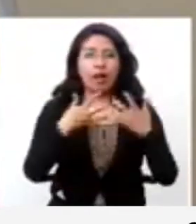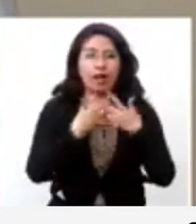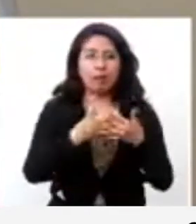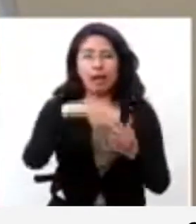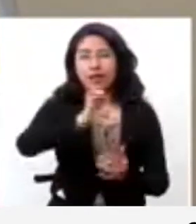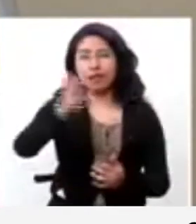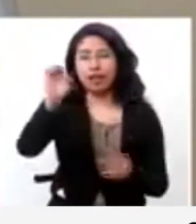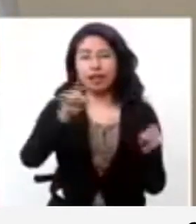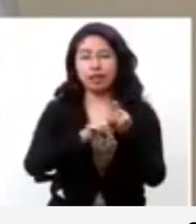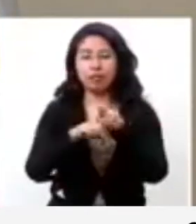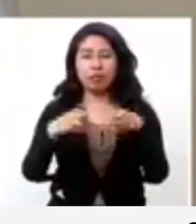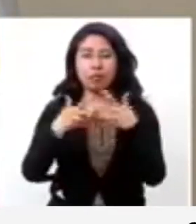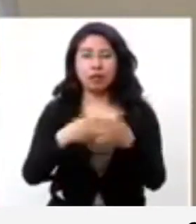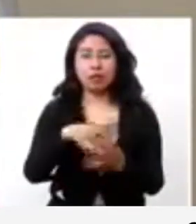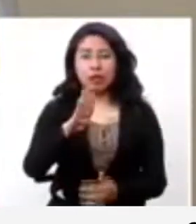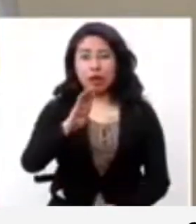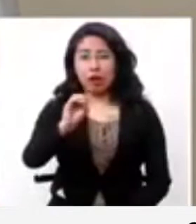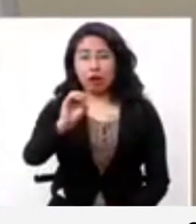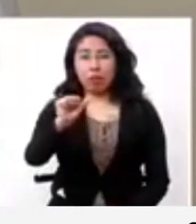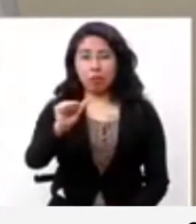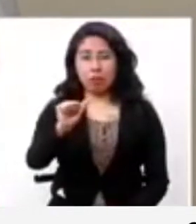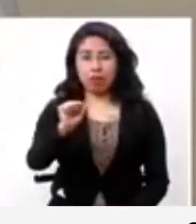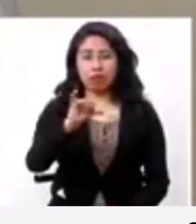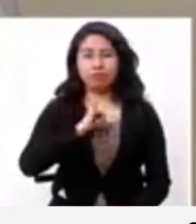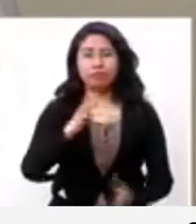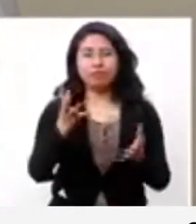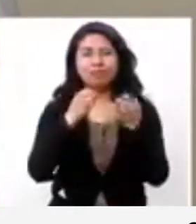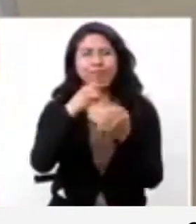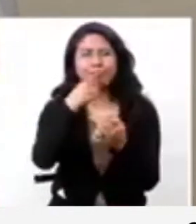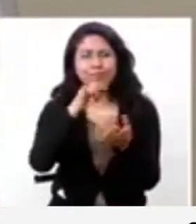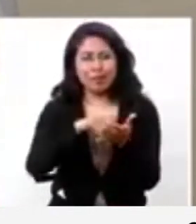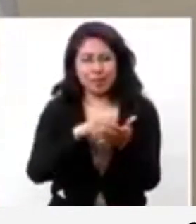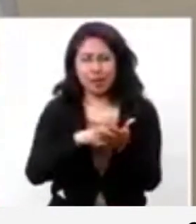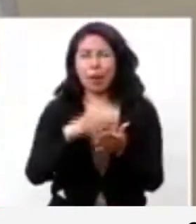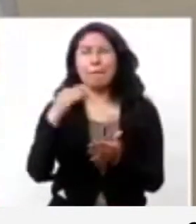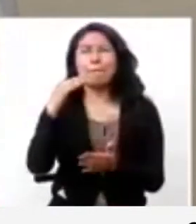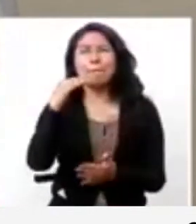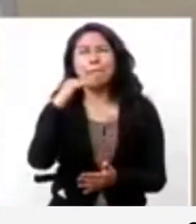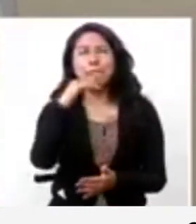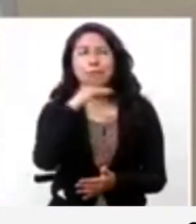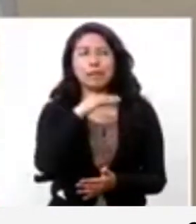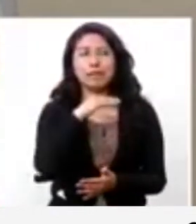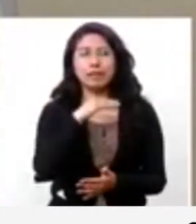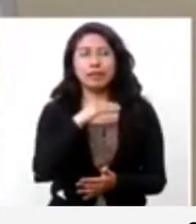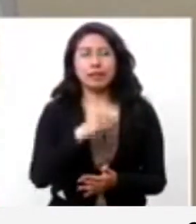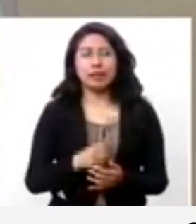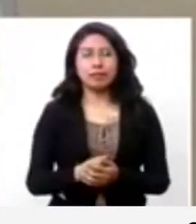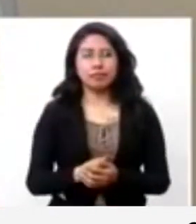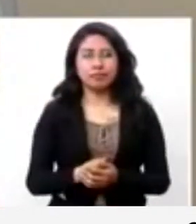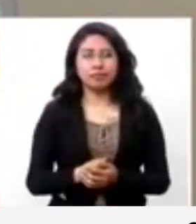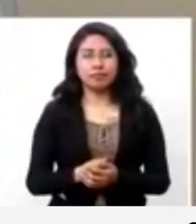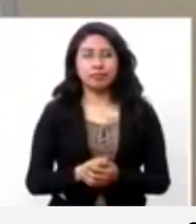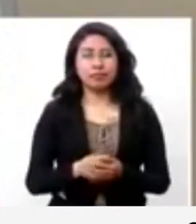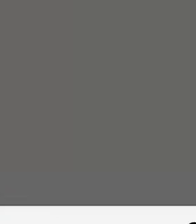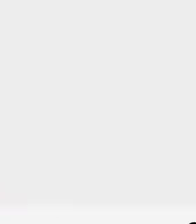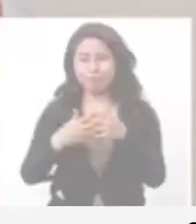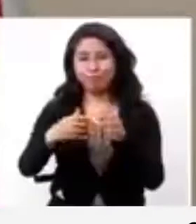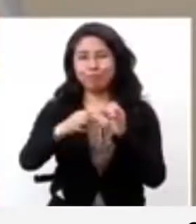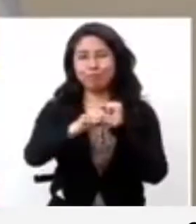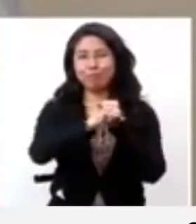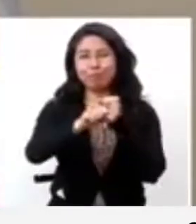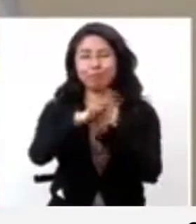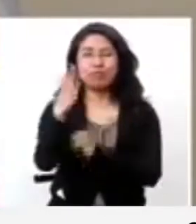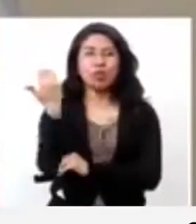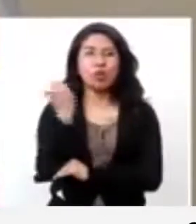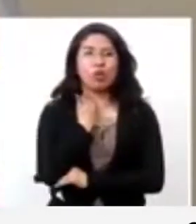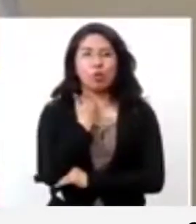Entel. Ha asegurado que esta es una apreciación política con la que se busca procesar al actual gobierno. Y